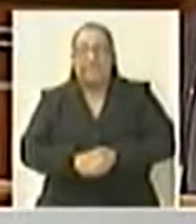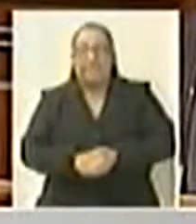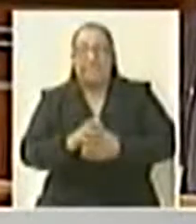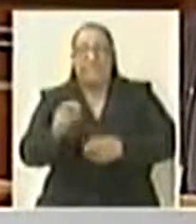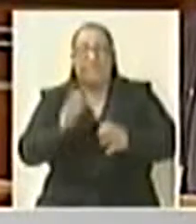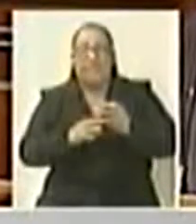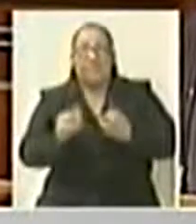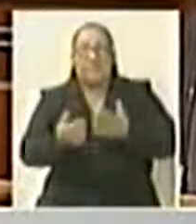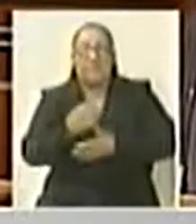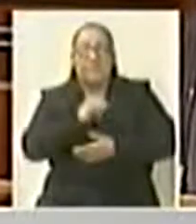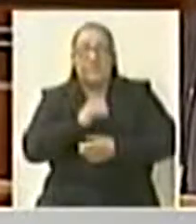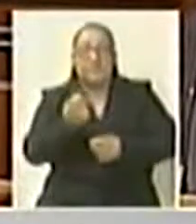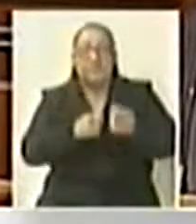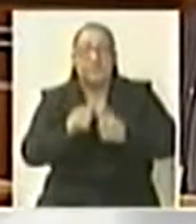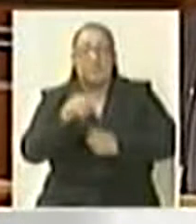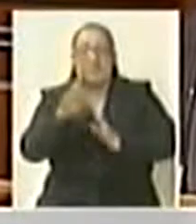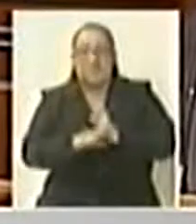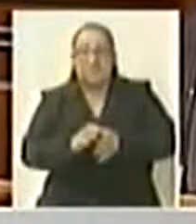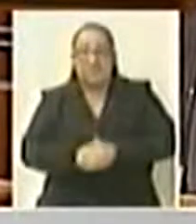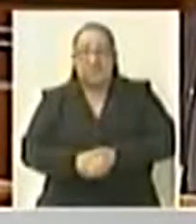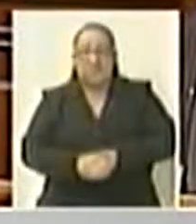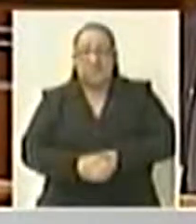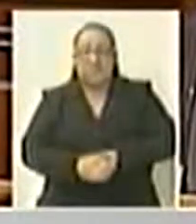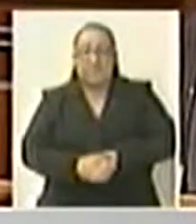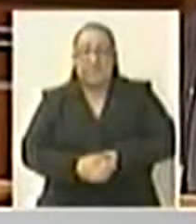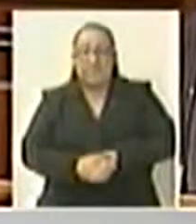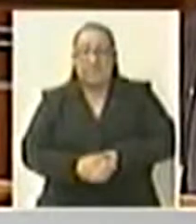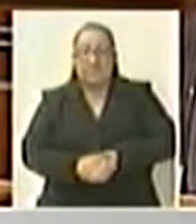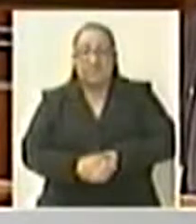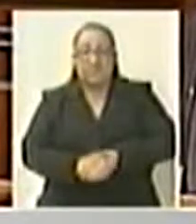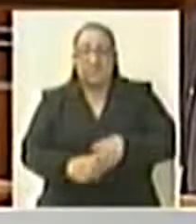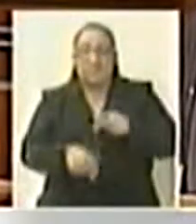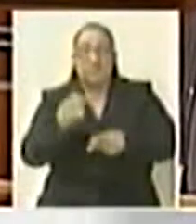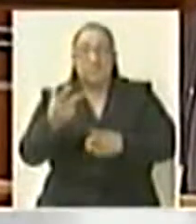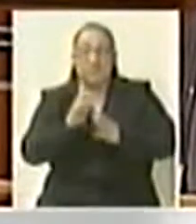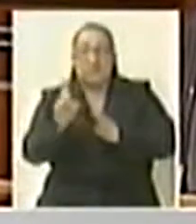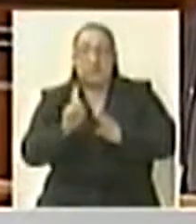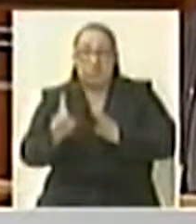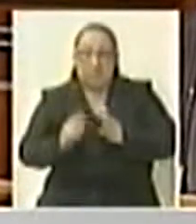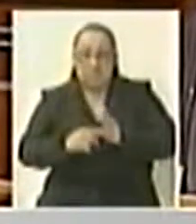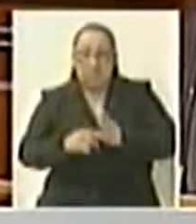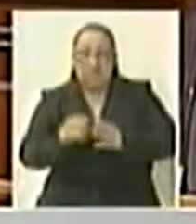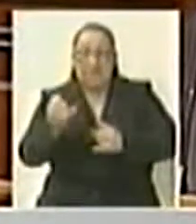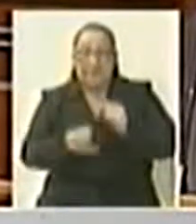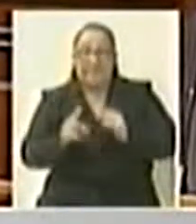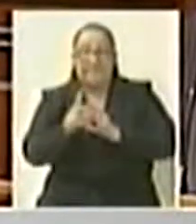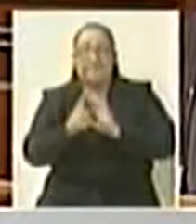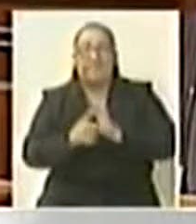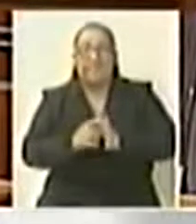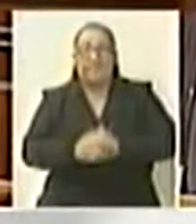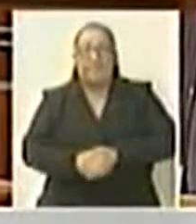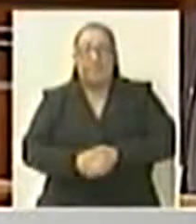financiera del nuevo ente que administrará los fondos, y porque la tercera disposición final del